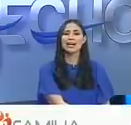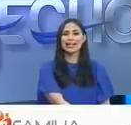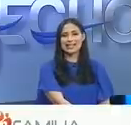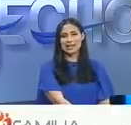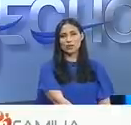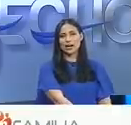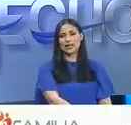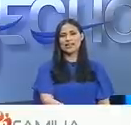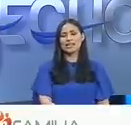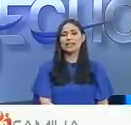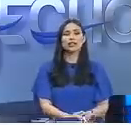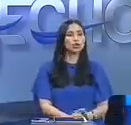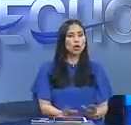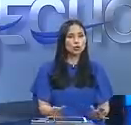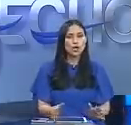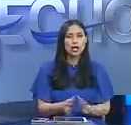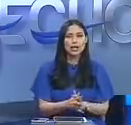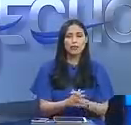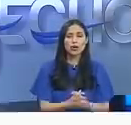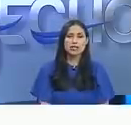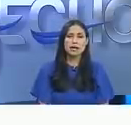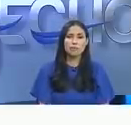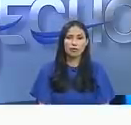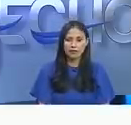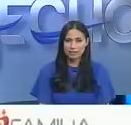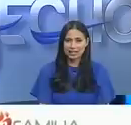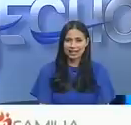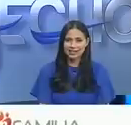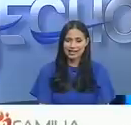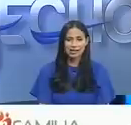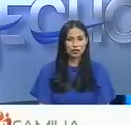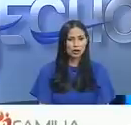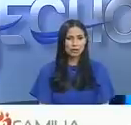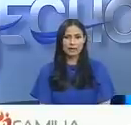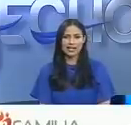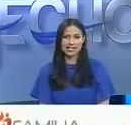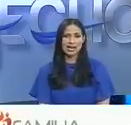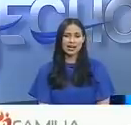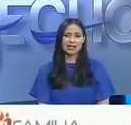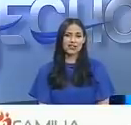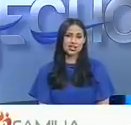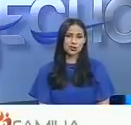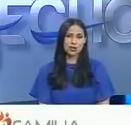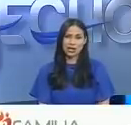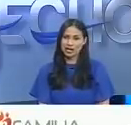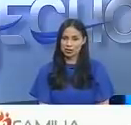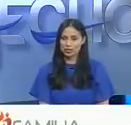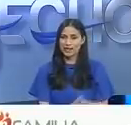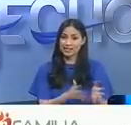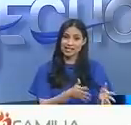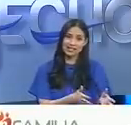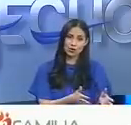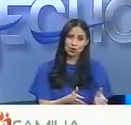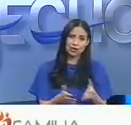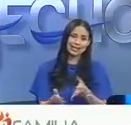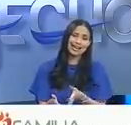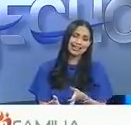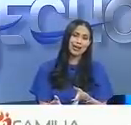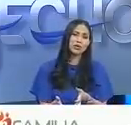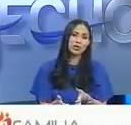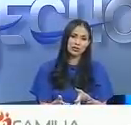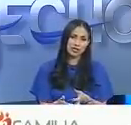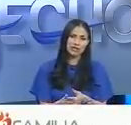Profamilia es tu red de salud al alcance de todos. Y lo mejor es que Profamilia está en todo el país a través de sus clínicas ubicadas desde